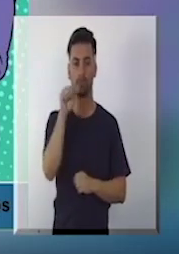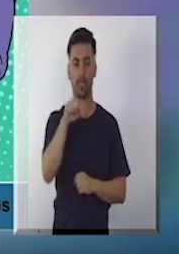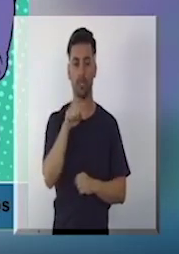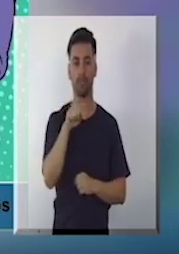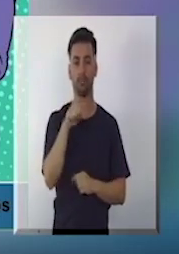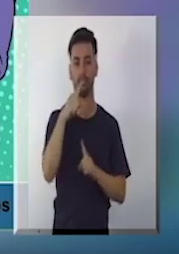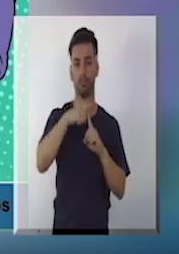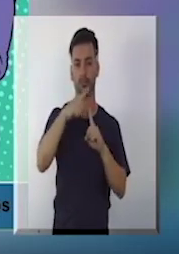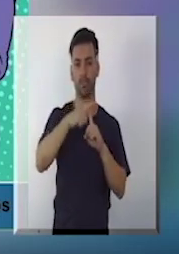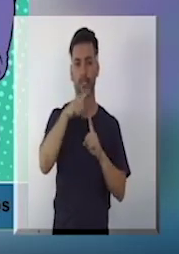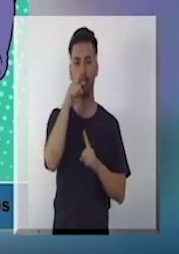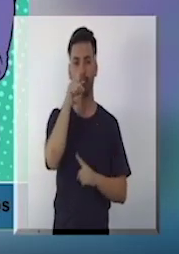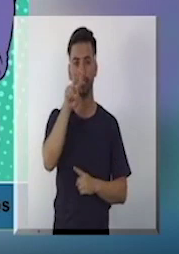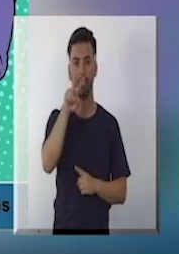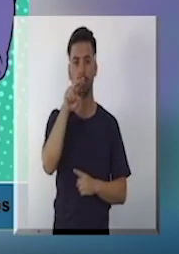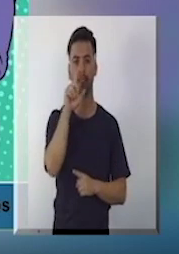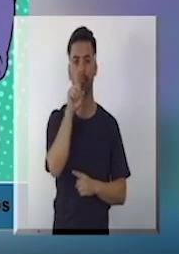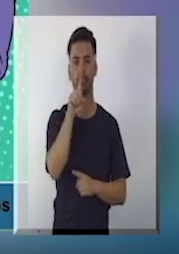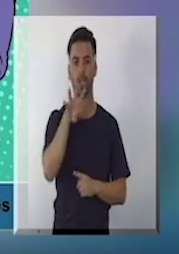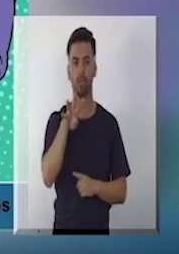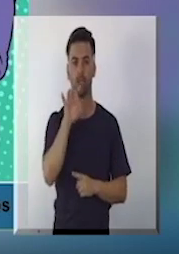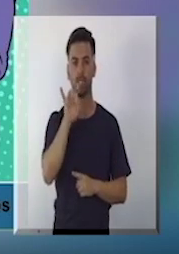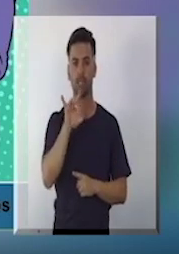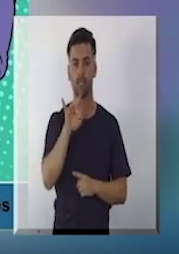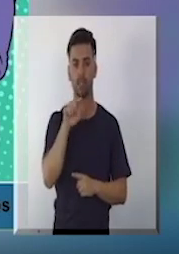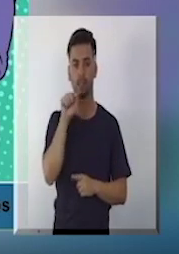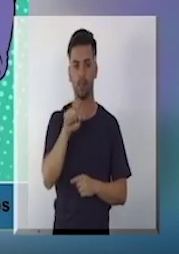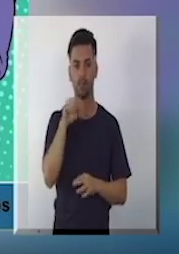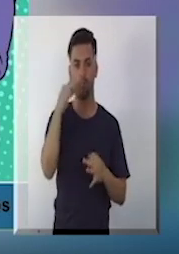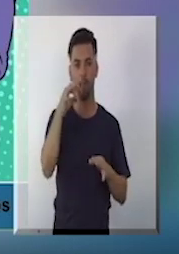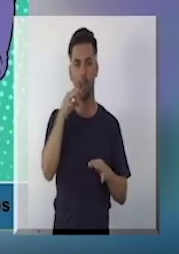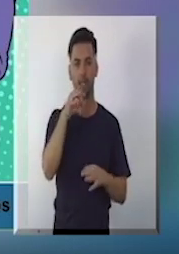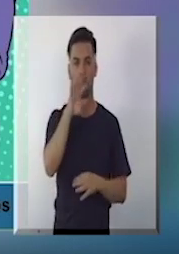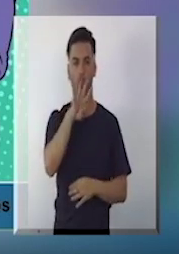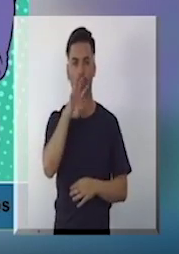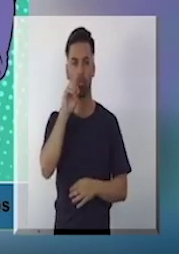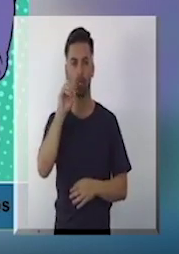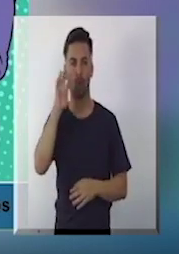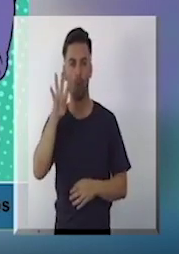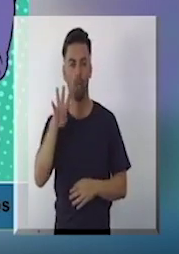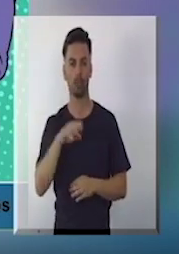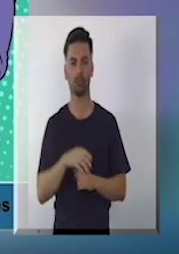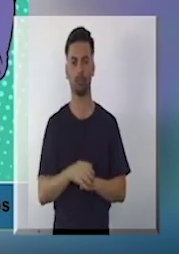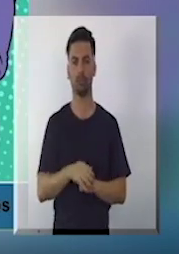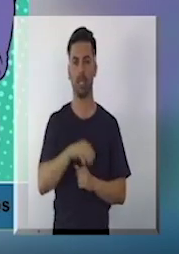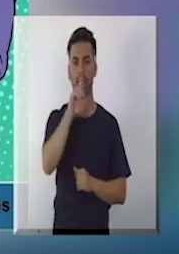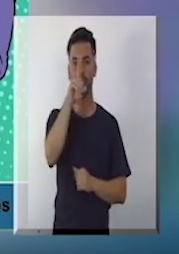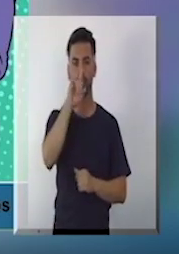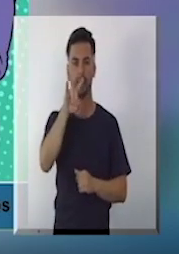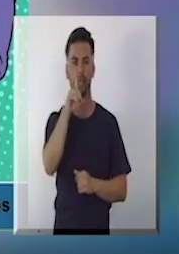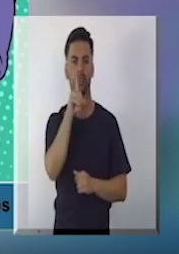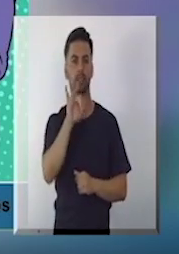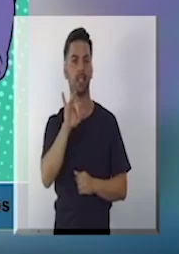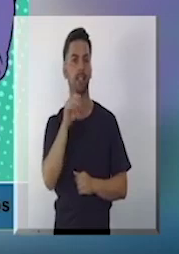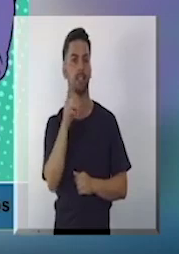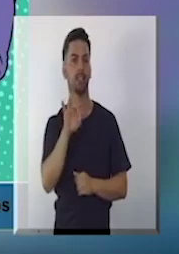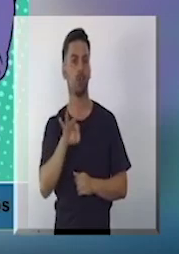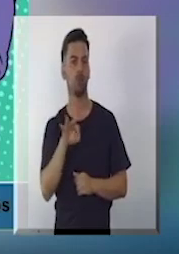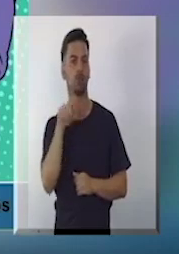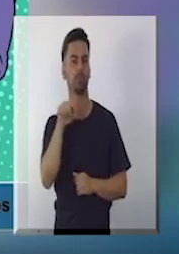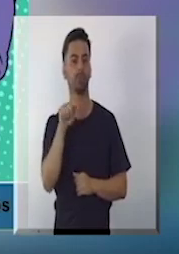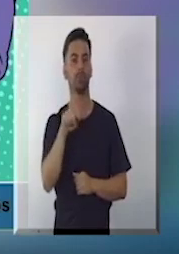14 y 15 están en la página 404. El 16, 17 y 18 en la página